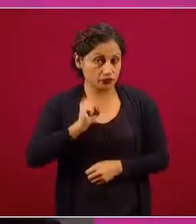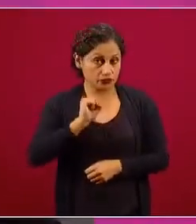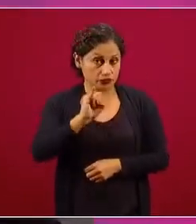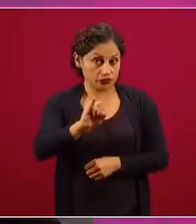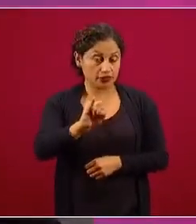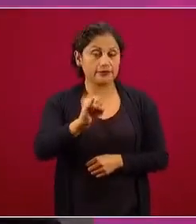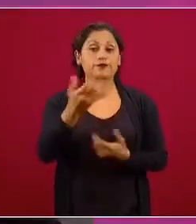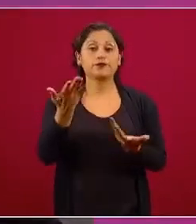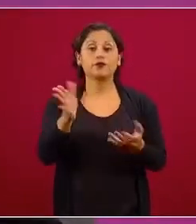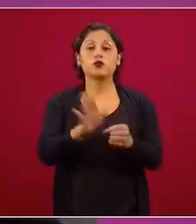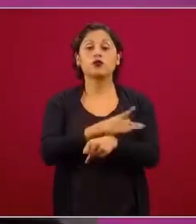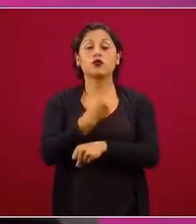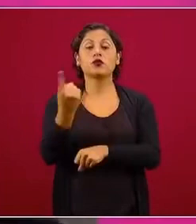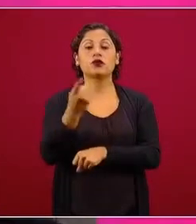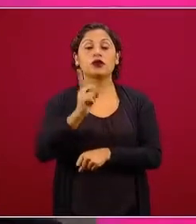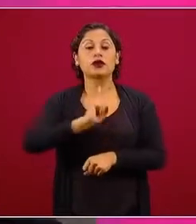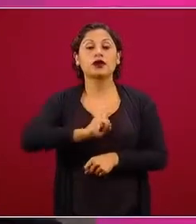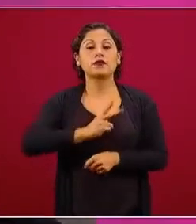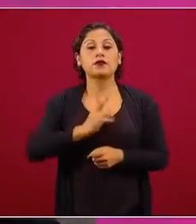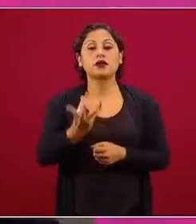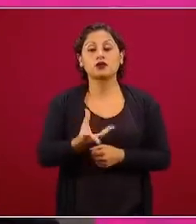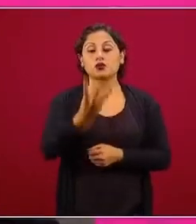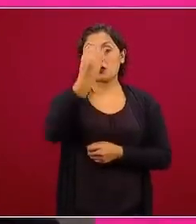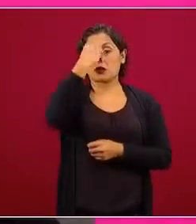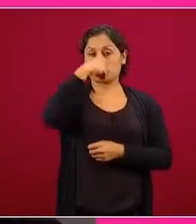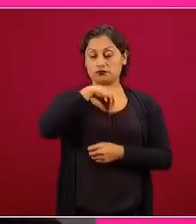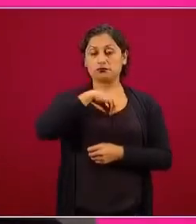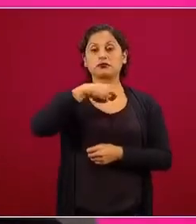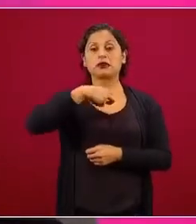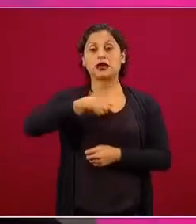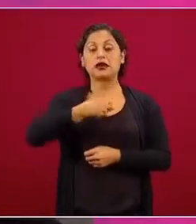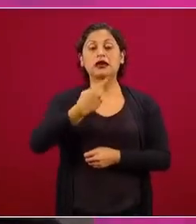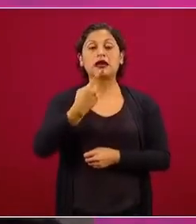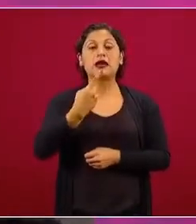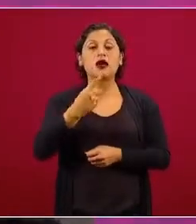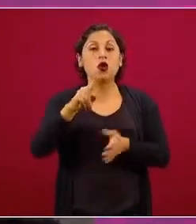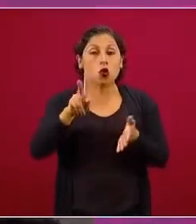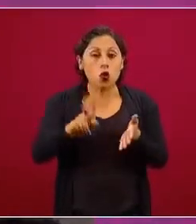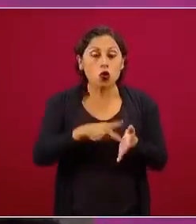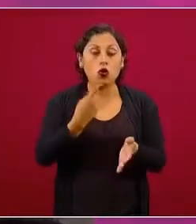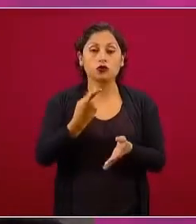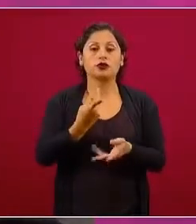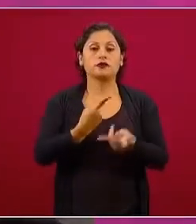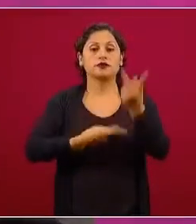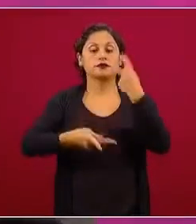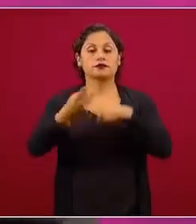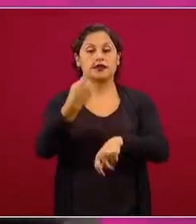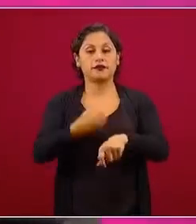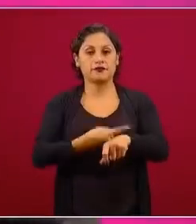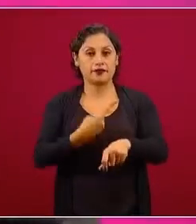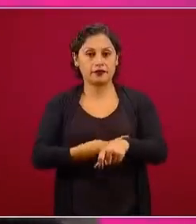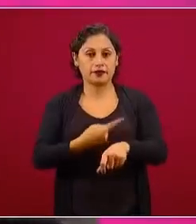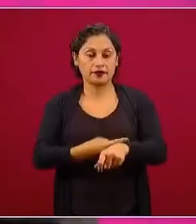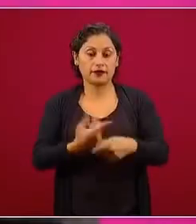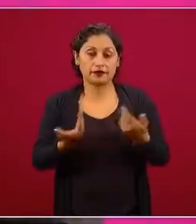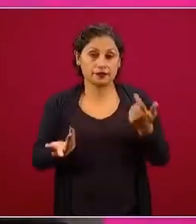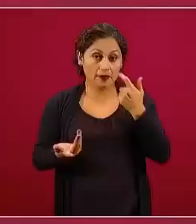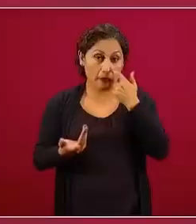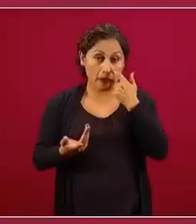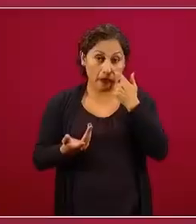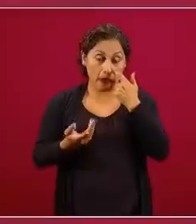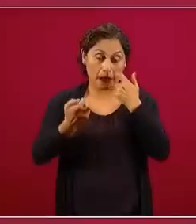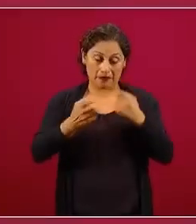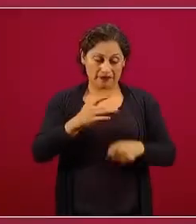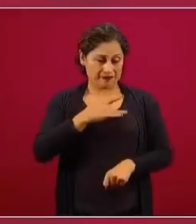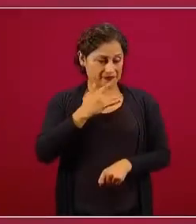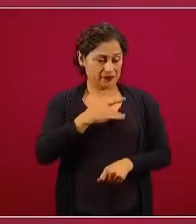vías respiratorias pueda volver a enfermarme, es decir, que en su momento me genere nuevamente signos, síntomas de enfermedad, o